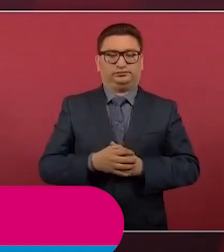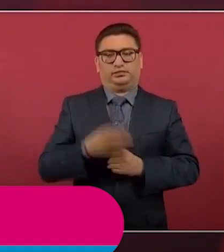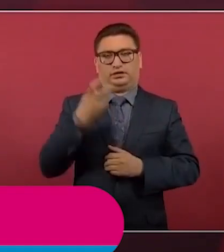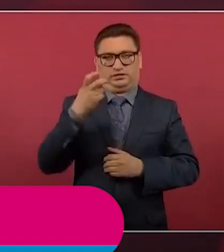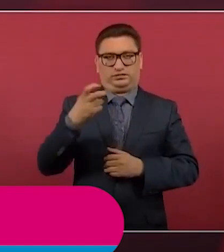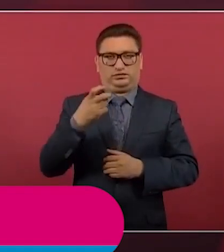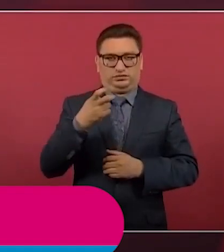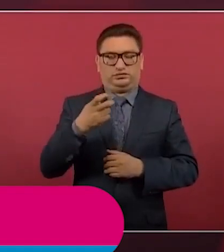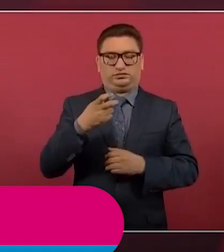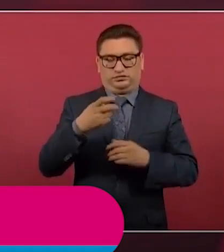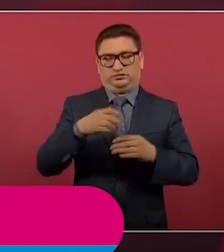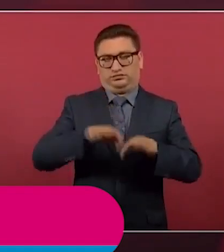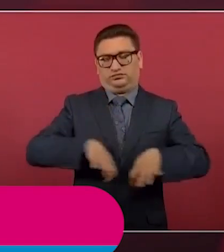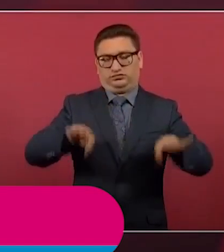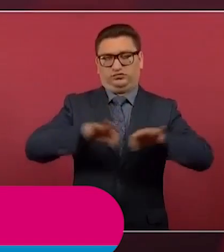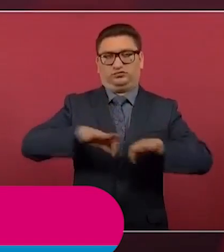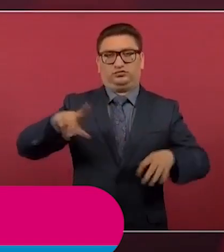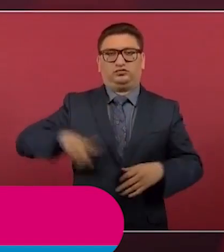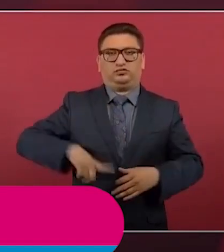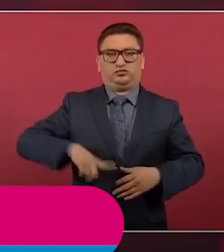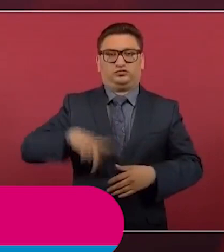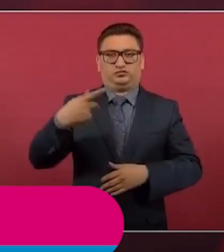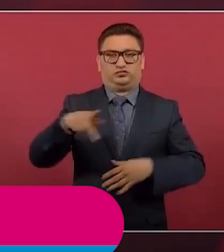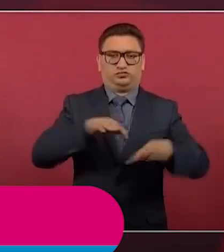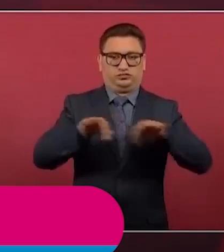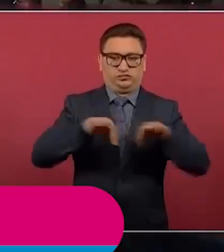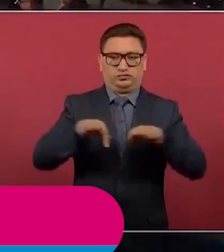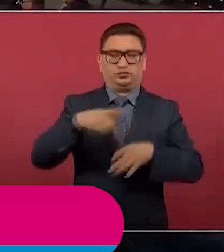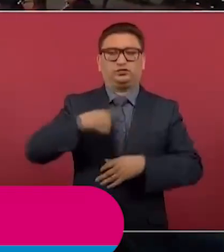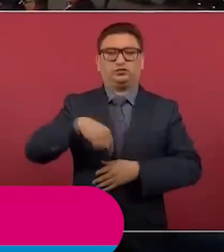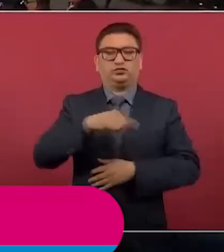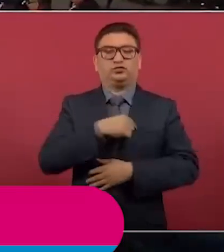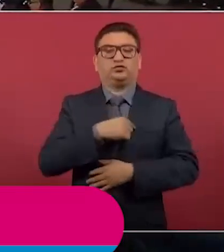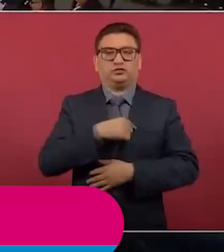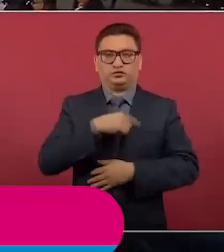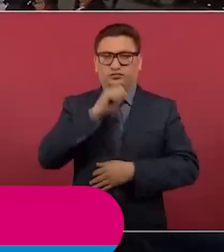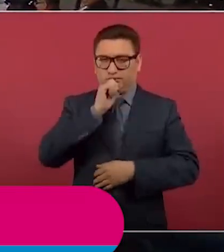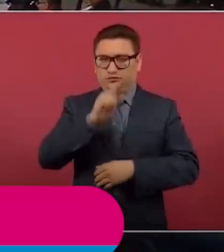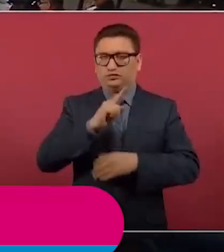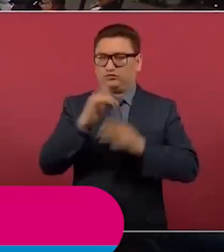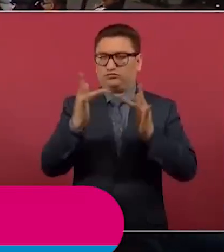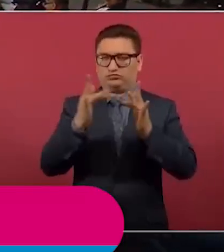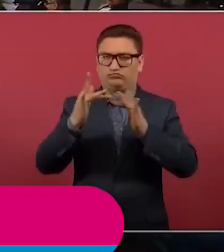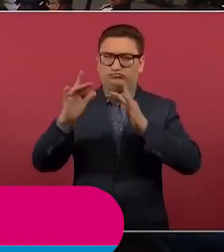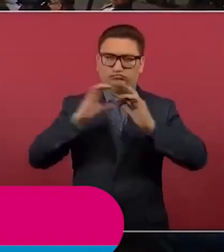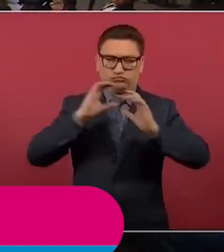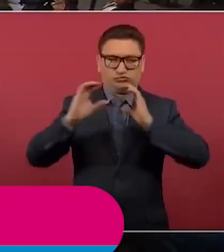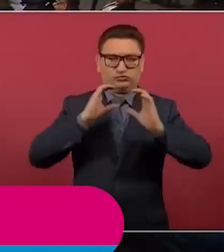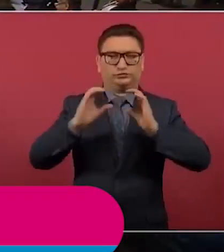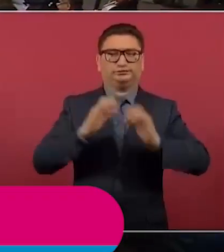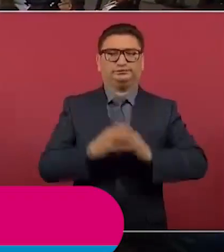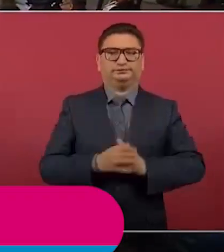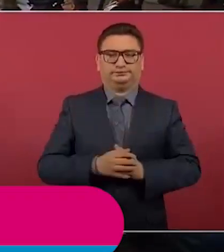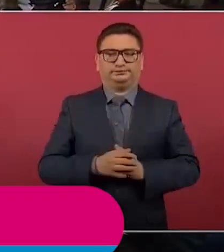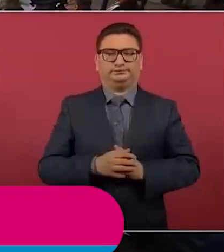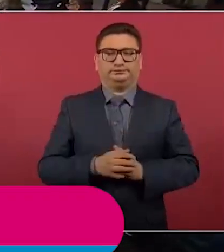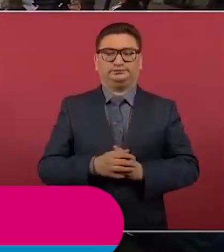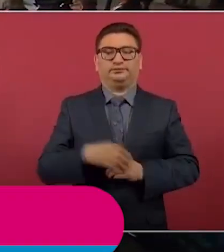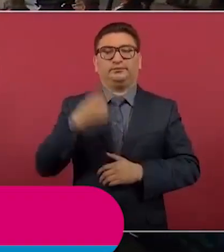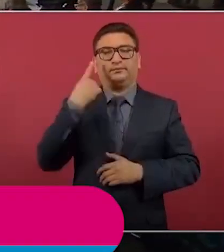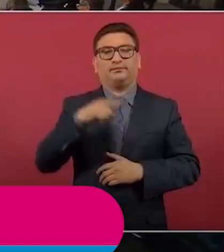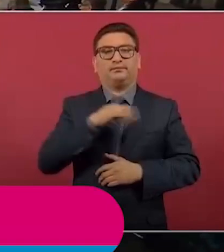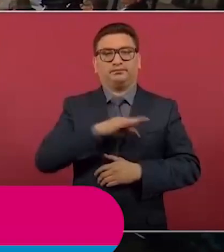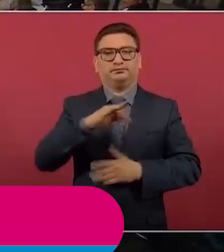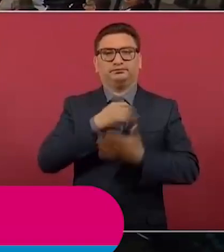labor del gobierno. Y nosotros estamos en comunicación con ellos para